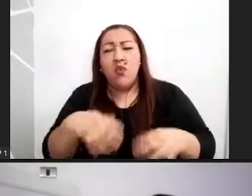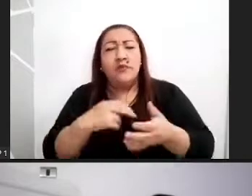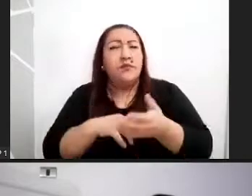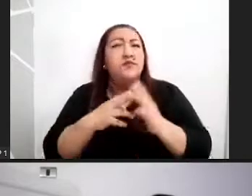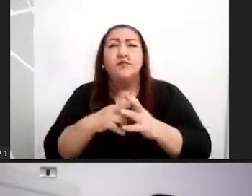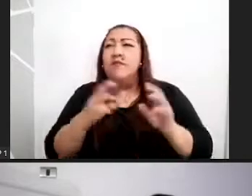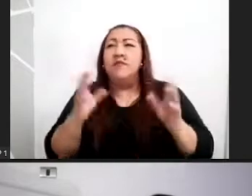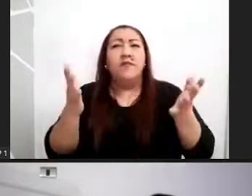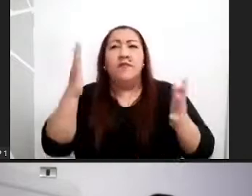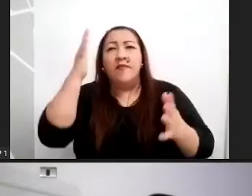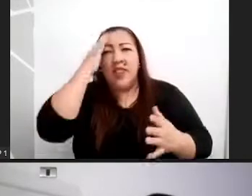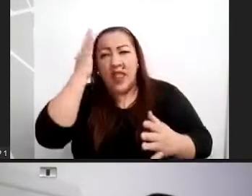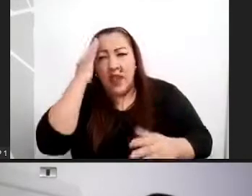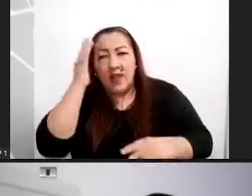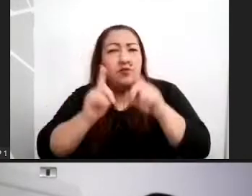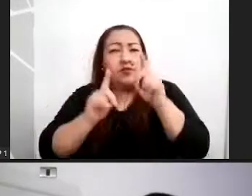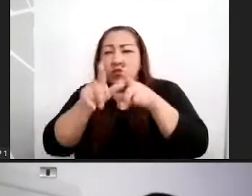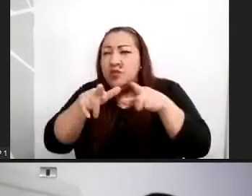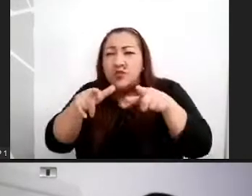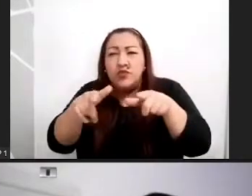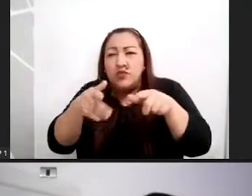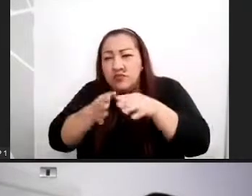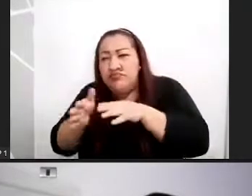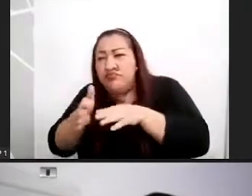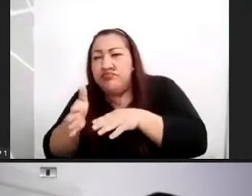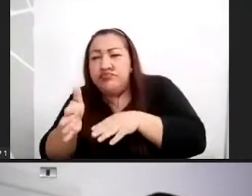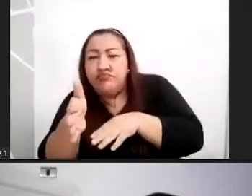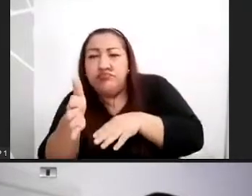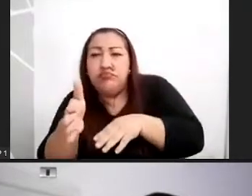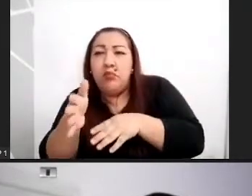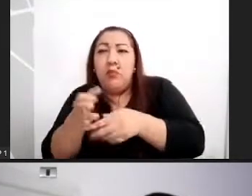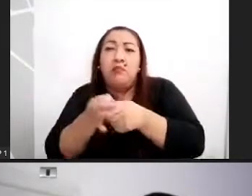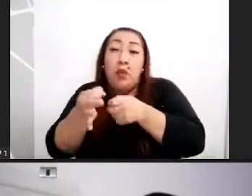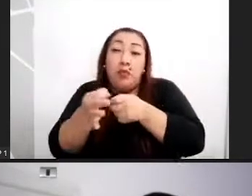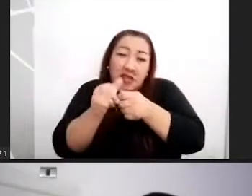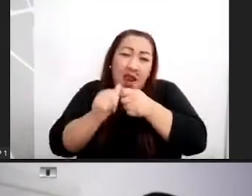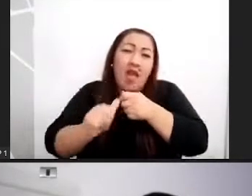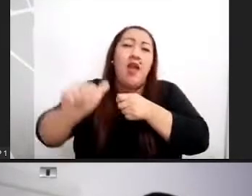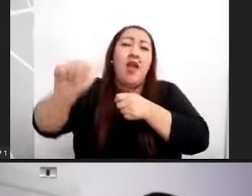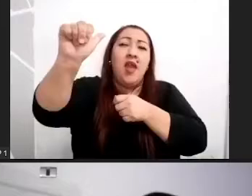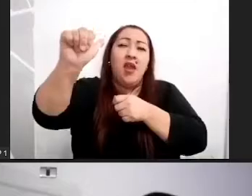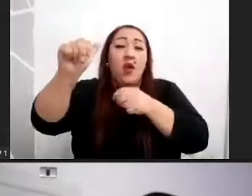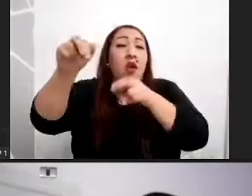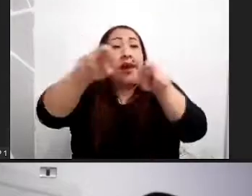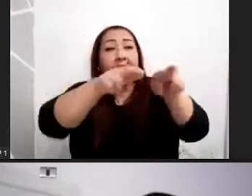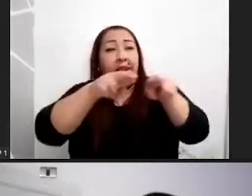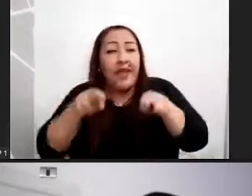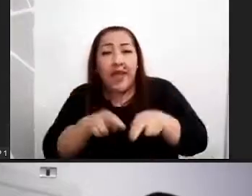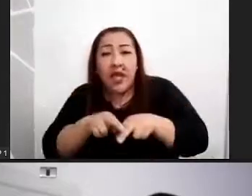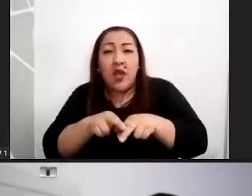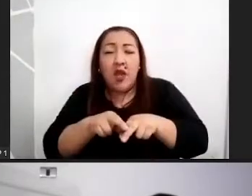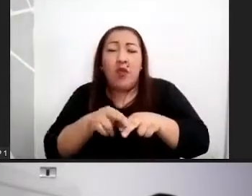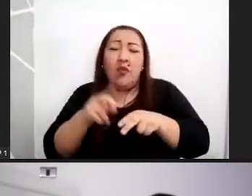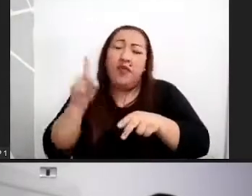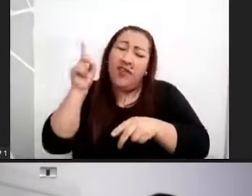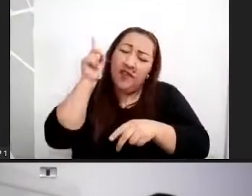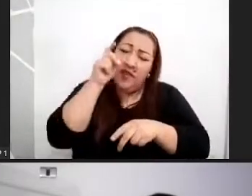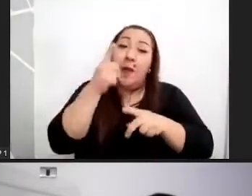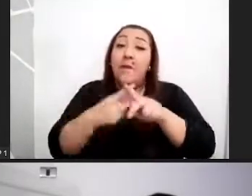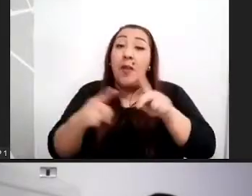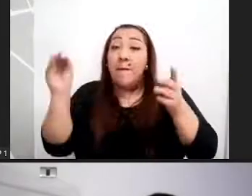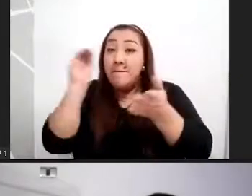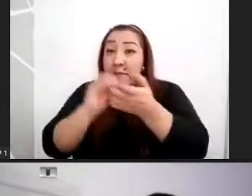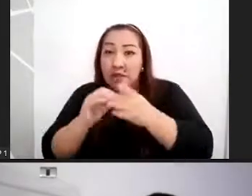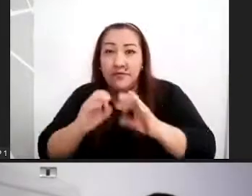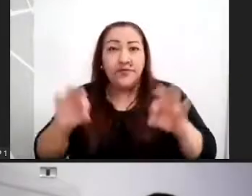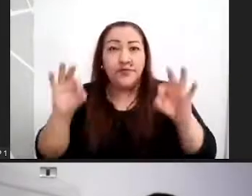vías rurales, por ríos, hemos estado en zonas urbanas, y también hemos tenido una presencia